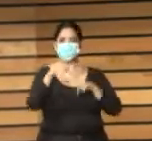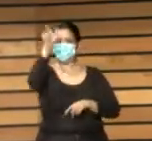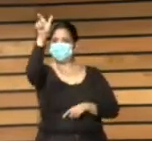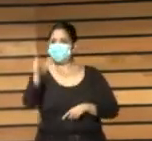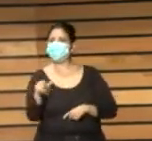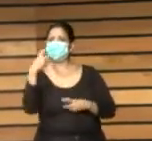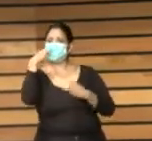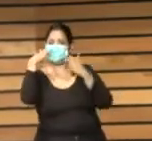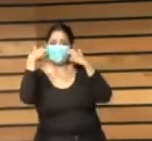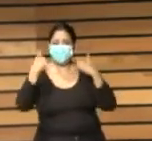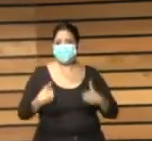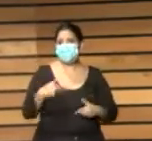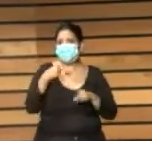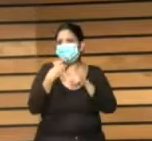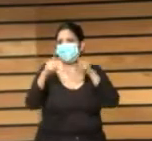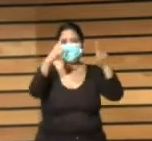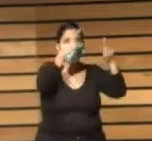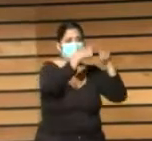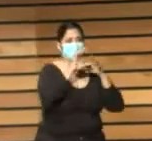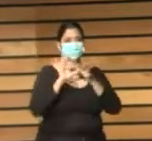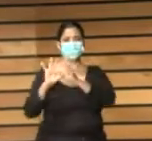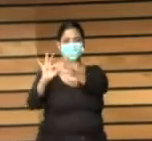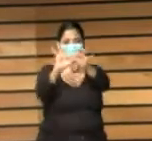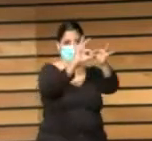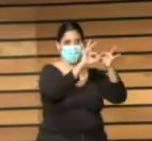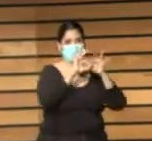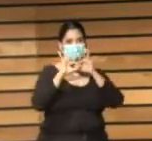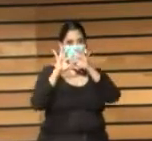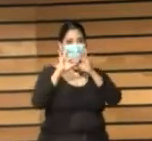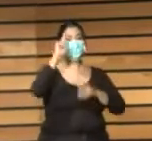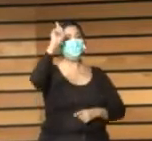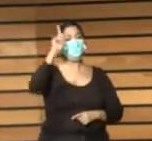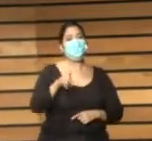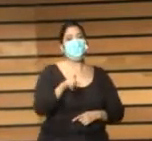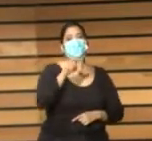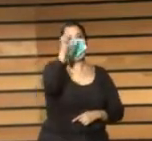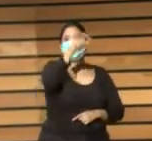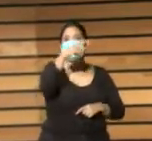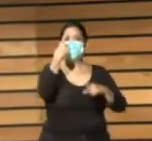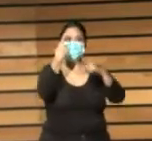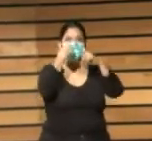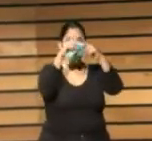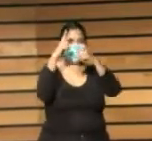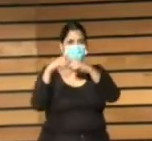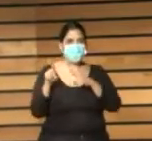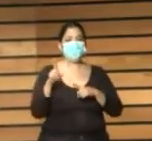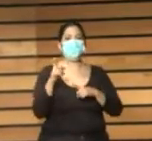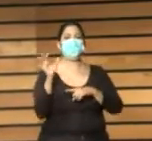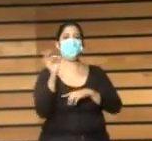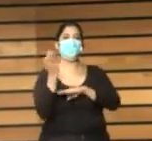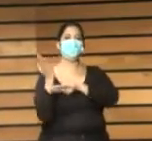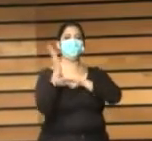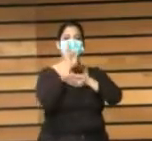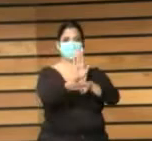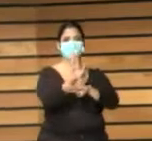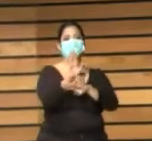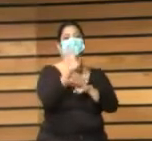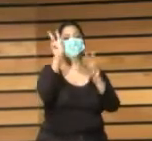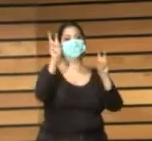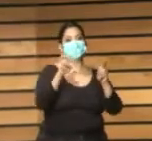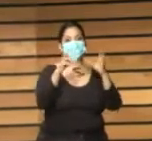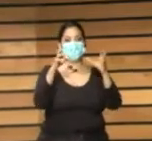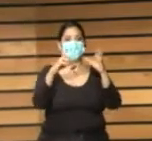valores. Y, en fin, la biblioteca debe atender a la diversidad y favorecer la visibilización e inclusión de